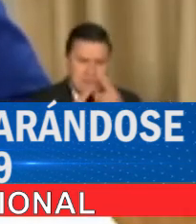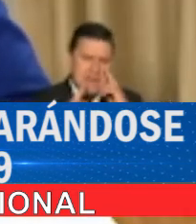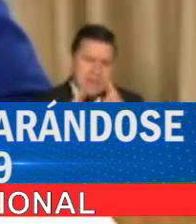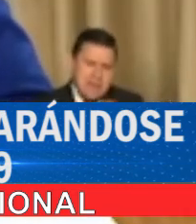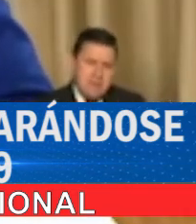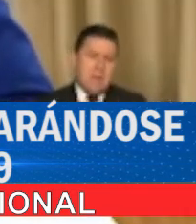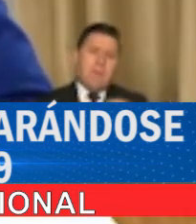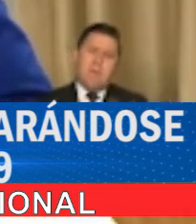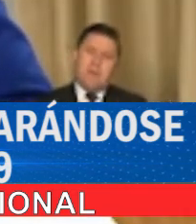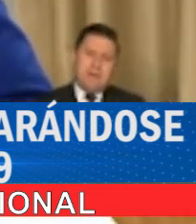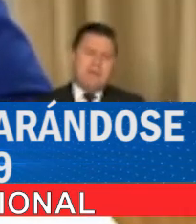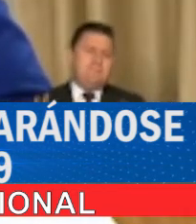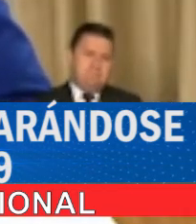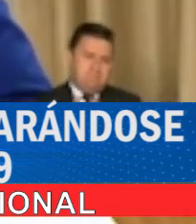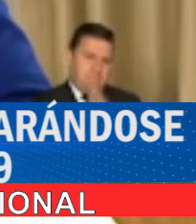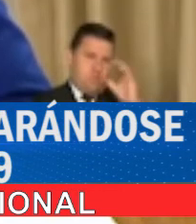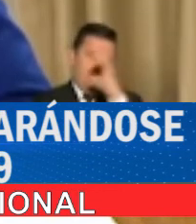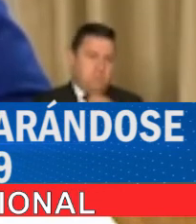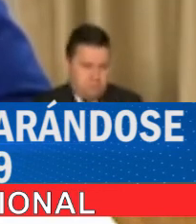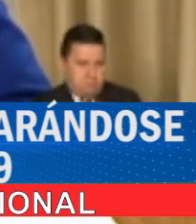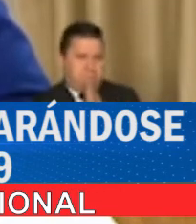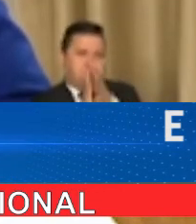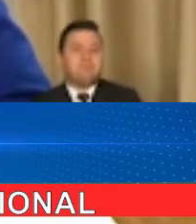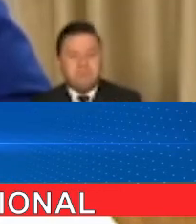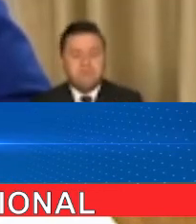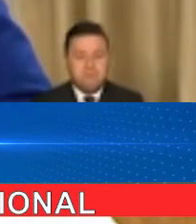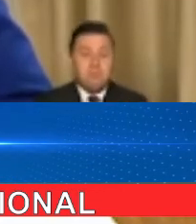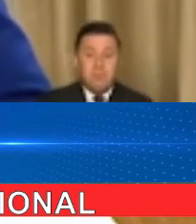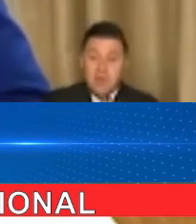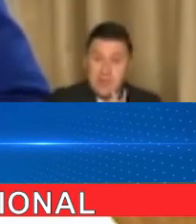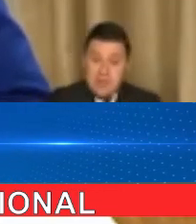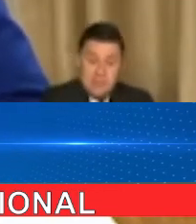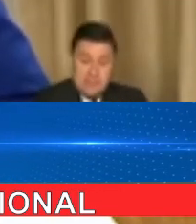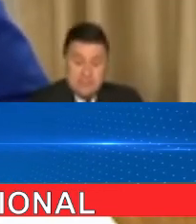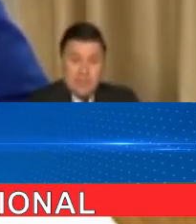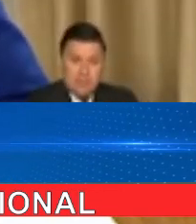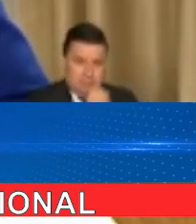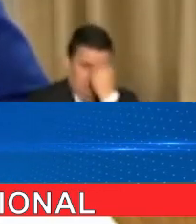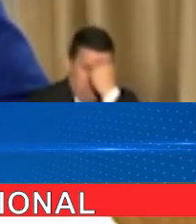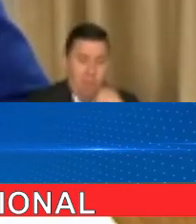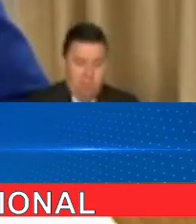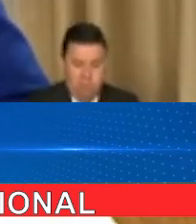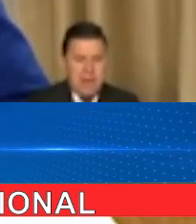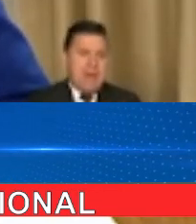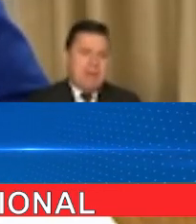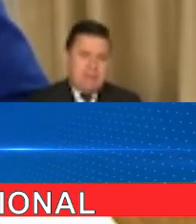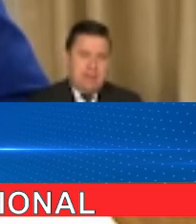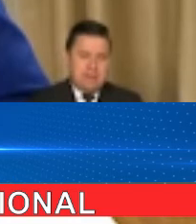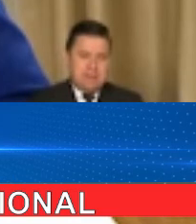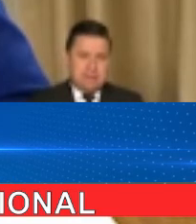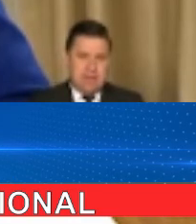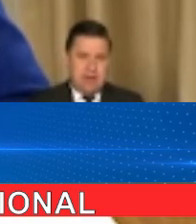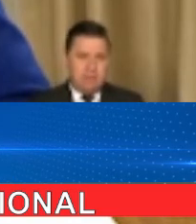investigación hay cosas muy interesantes que contarle a los colombianos. En vigilancia, el Centro de Operaciones de Emergencia que trabaja en el Instituto Nacional de Salud